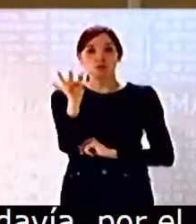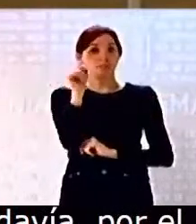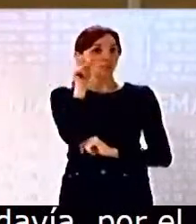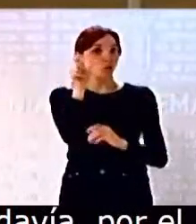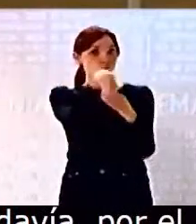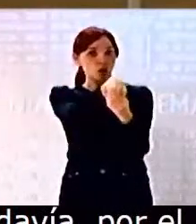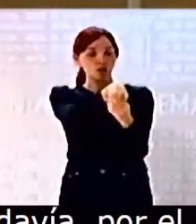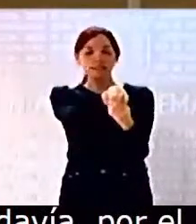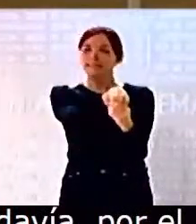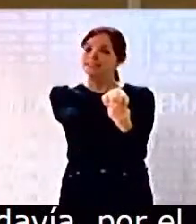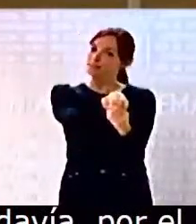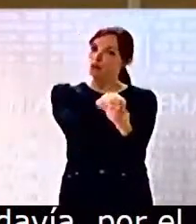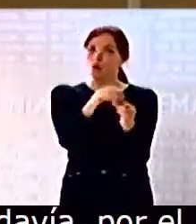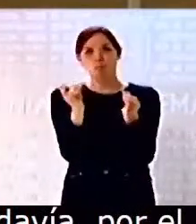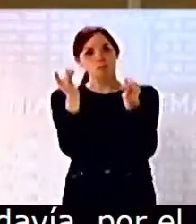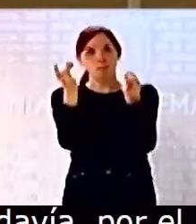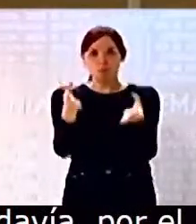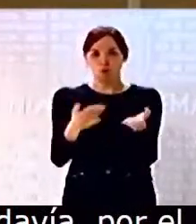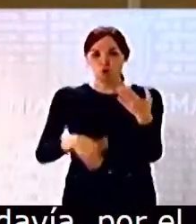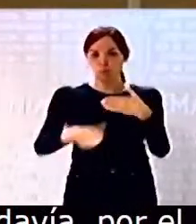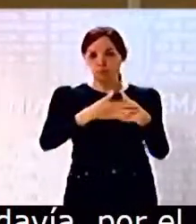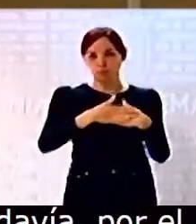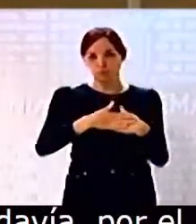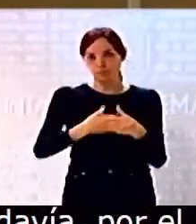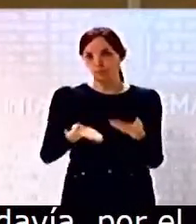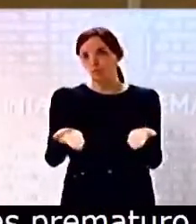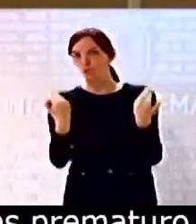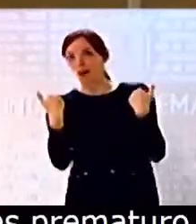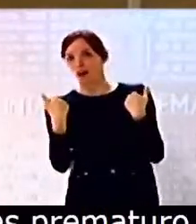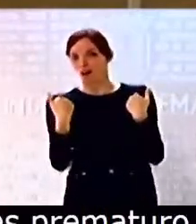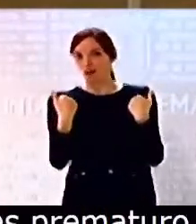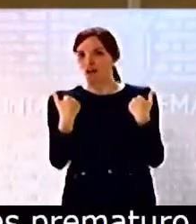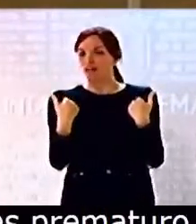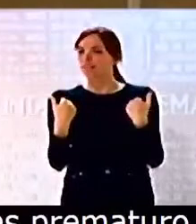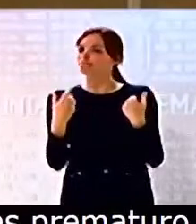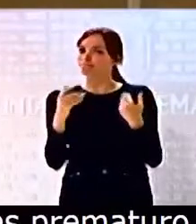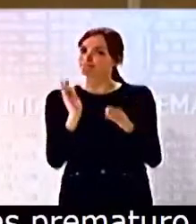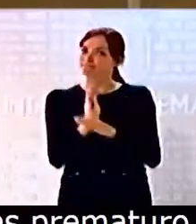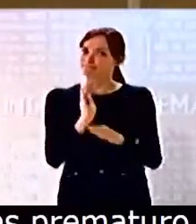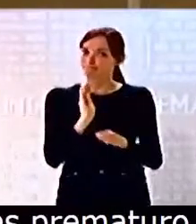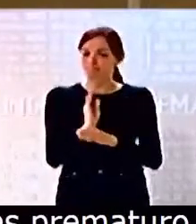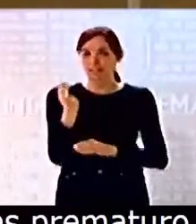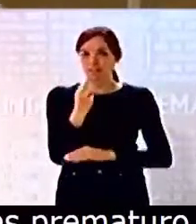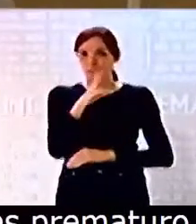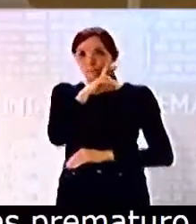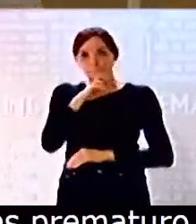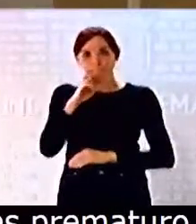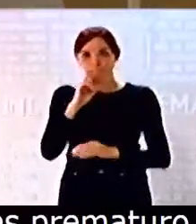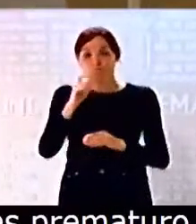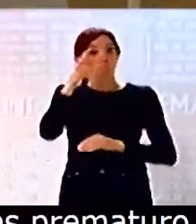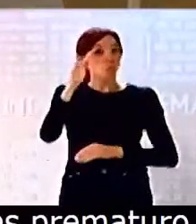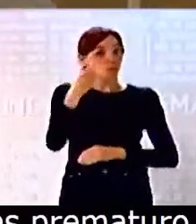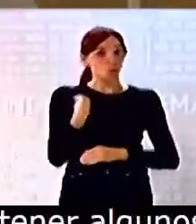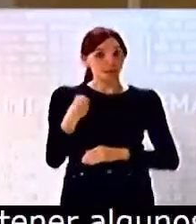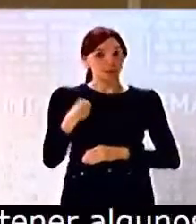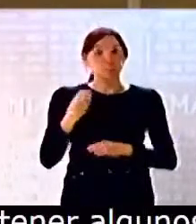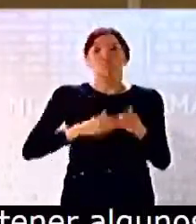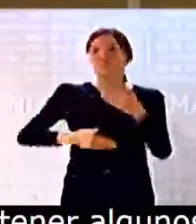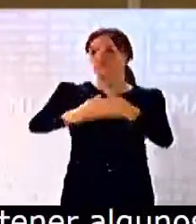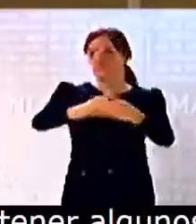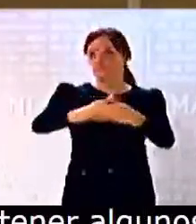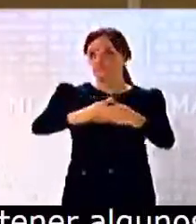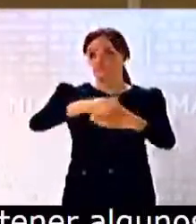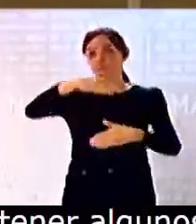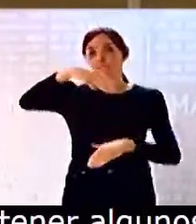es prematuro levantar el cierre perimetral. Por lo tanto, vamos a mantener algunos días más el cierre perimetral de la